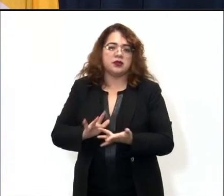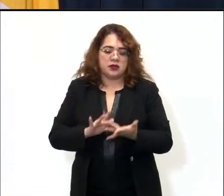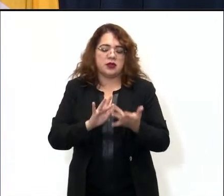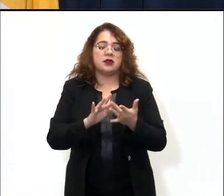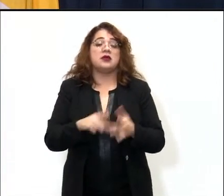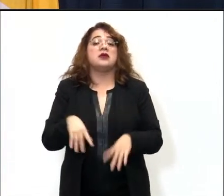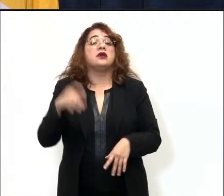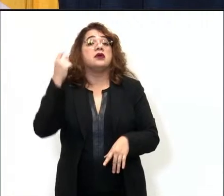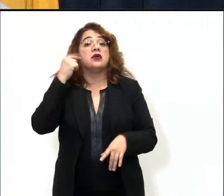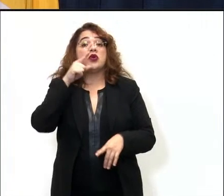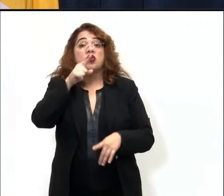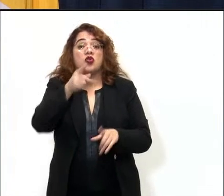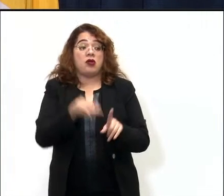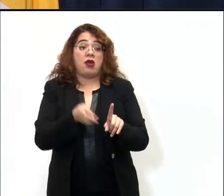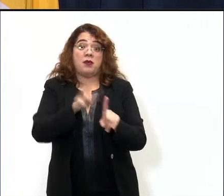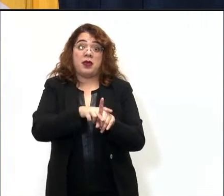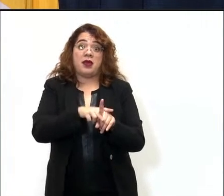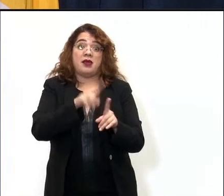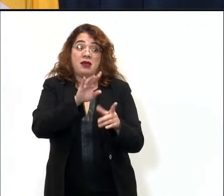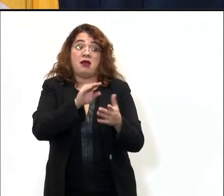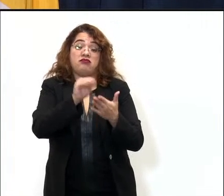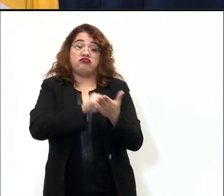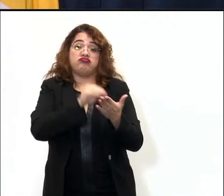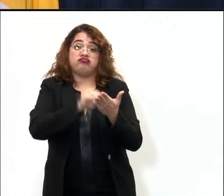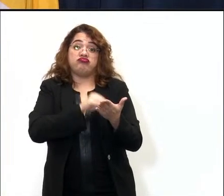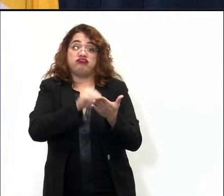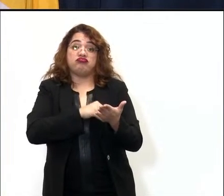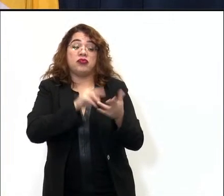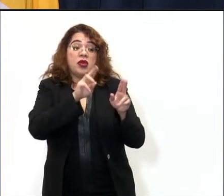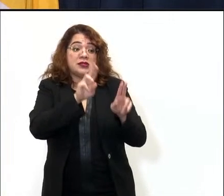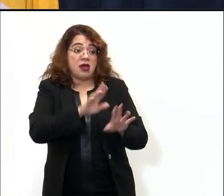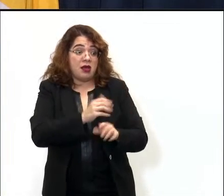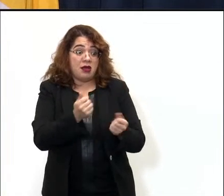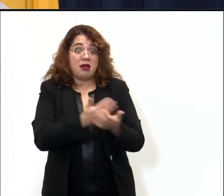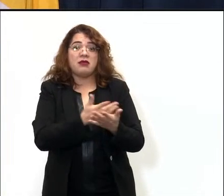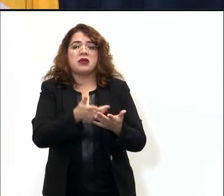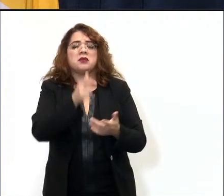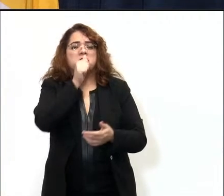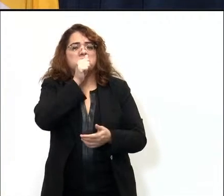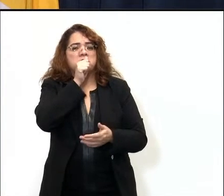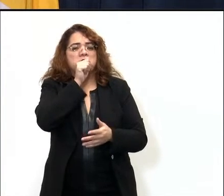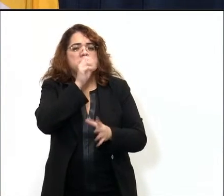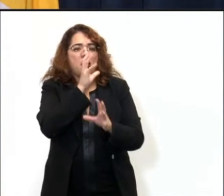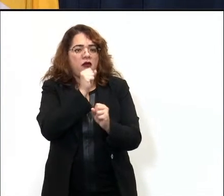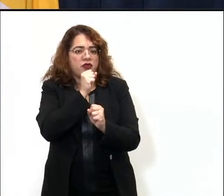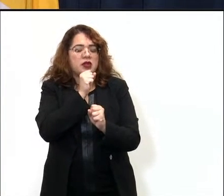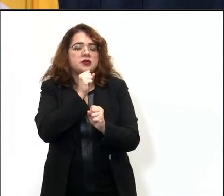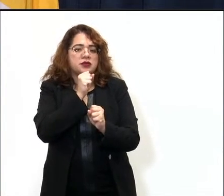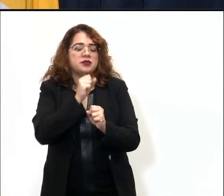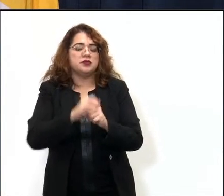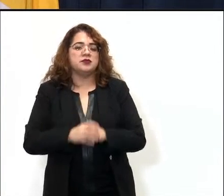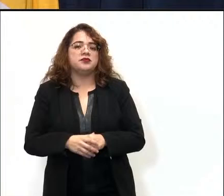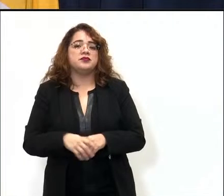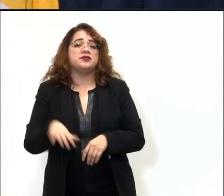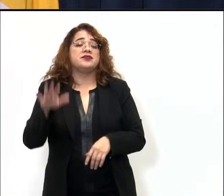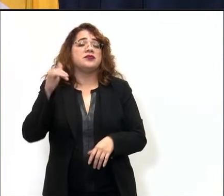es completamente confidencial. Los residentes también pueden obtener apoyo llamando